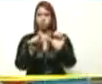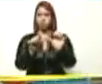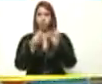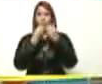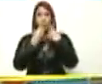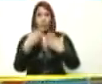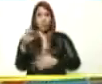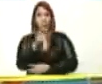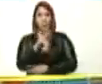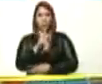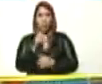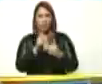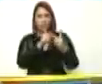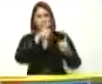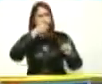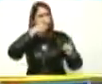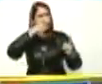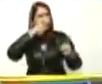bueno, Venezuela es perseguida,